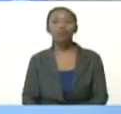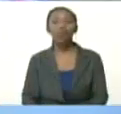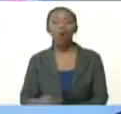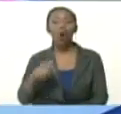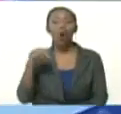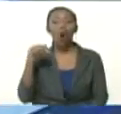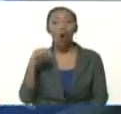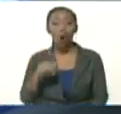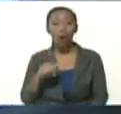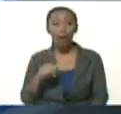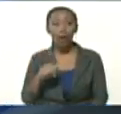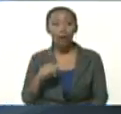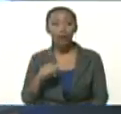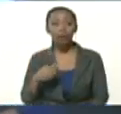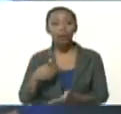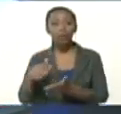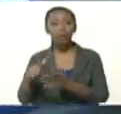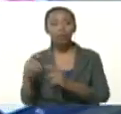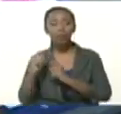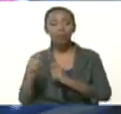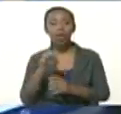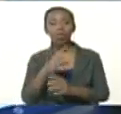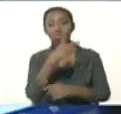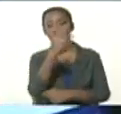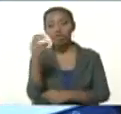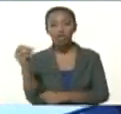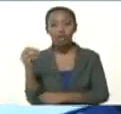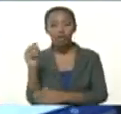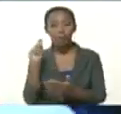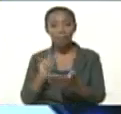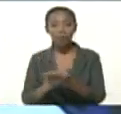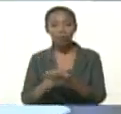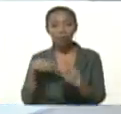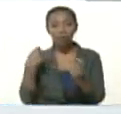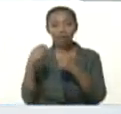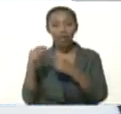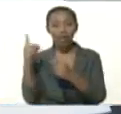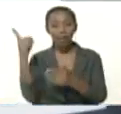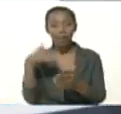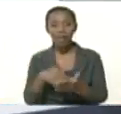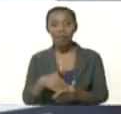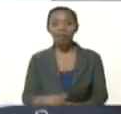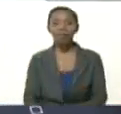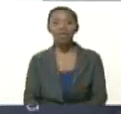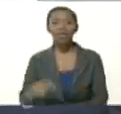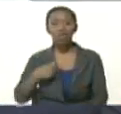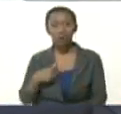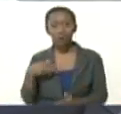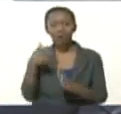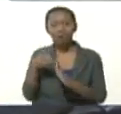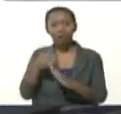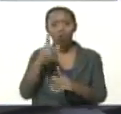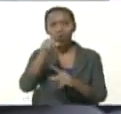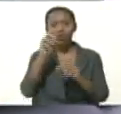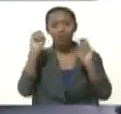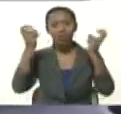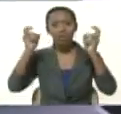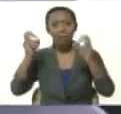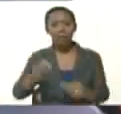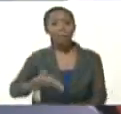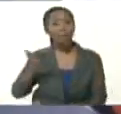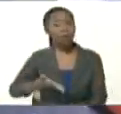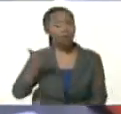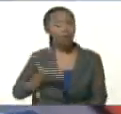200 puntos de venta de 1000. Correcto. Y vamos a expandir los puntos de venta. Yo solamente insisto en un tema. Este tema es